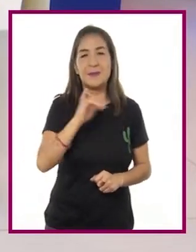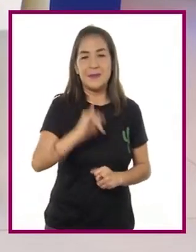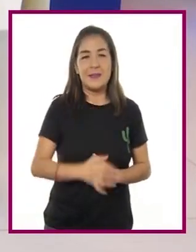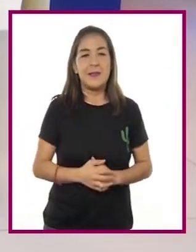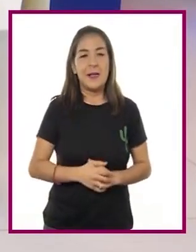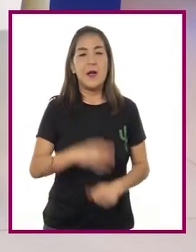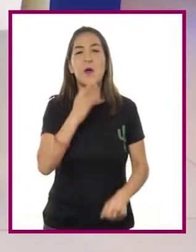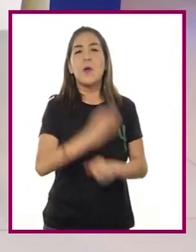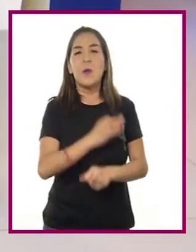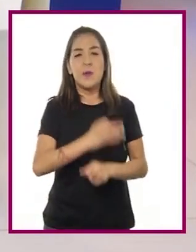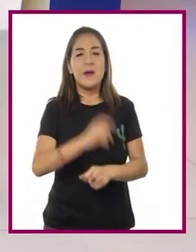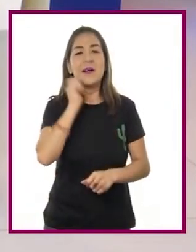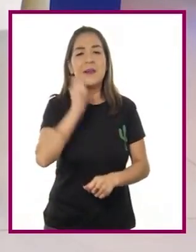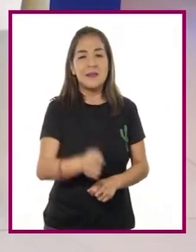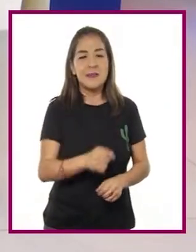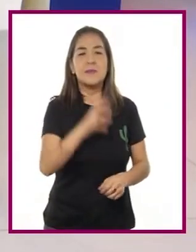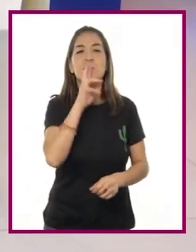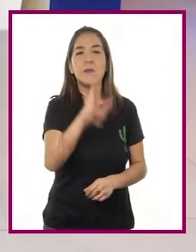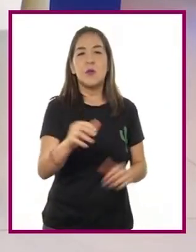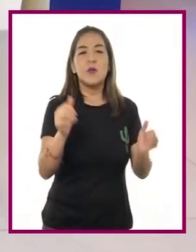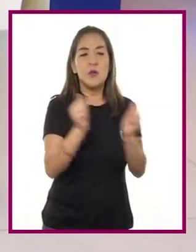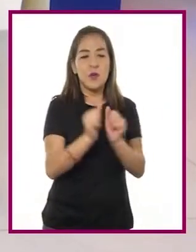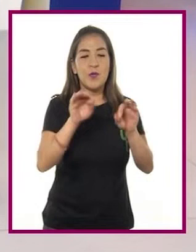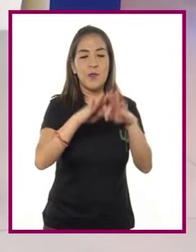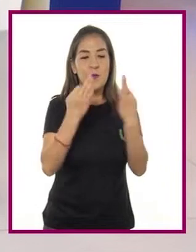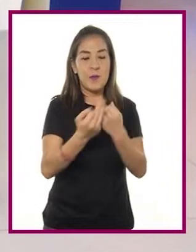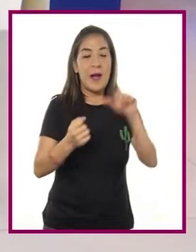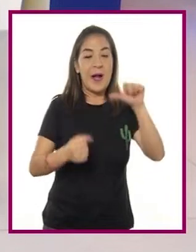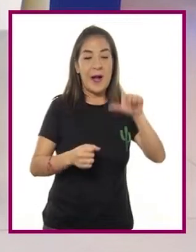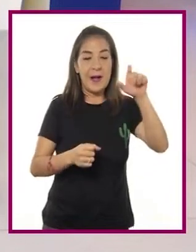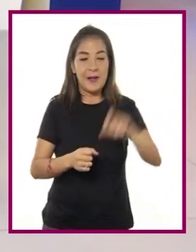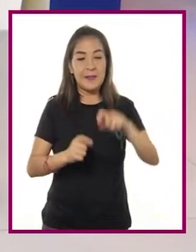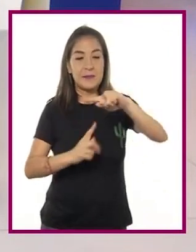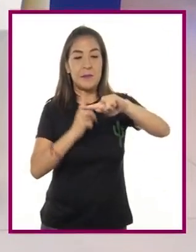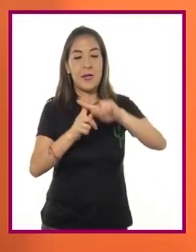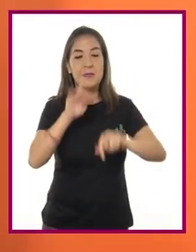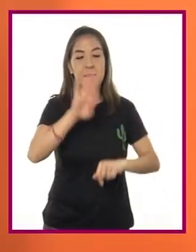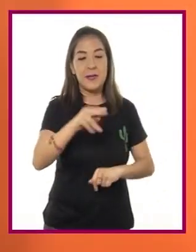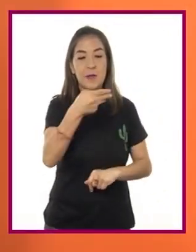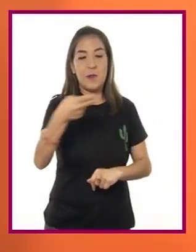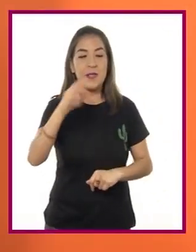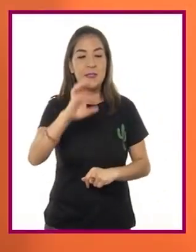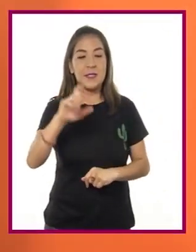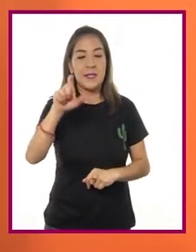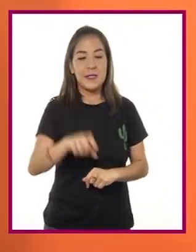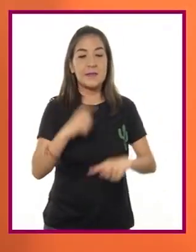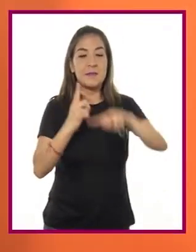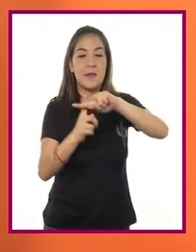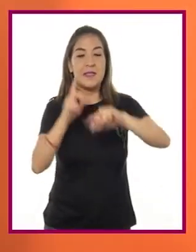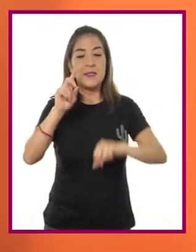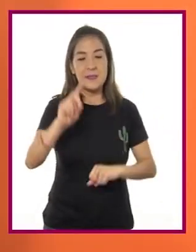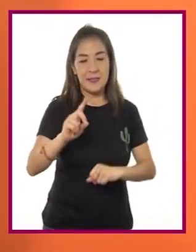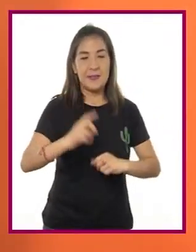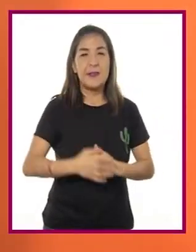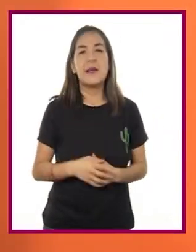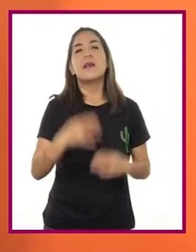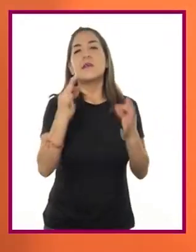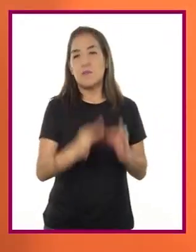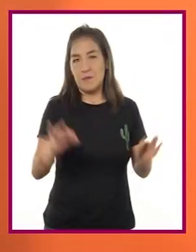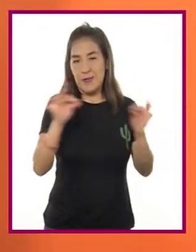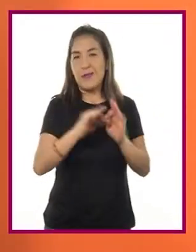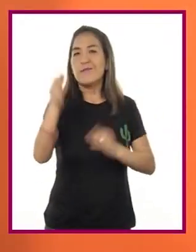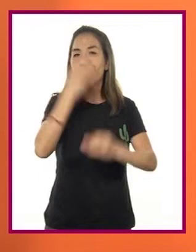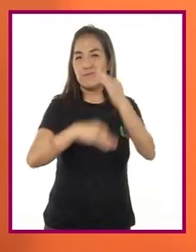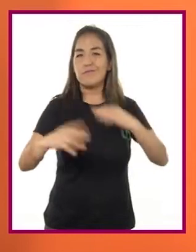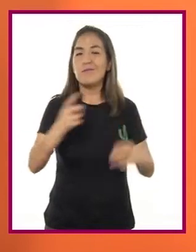de la sesión es resolver ecuaciones lineales de la forma ax más b igual a cx más d. Es muy importante su